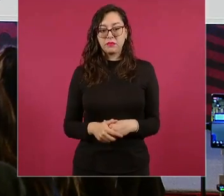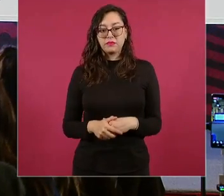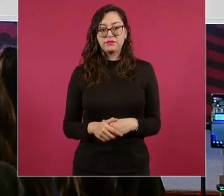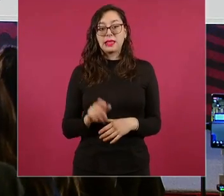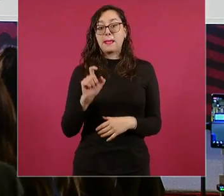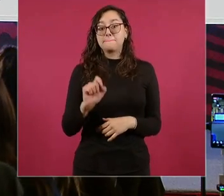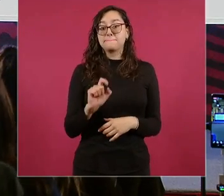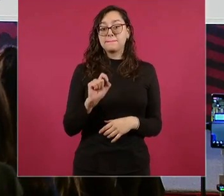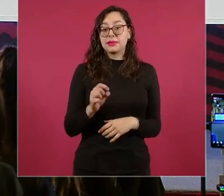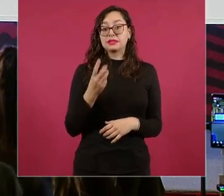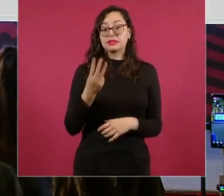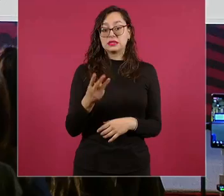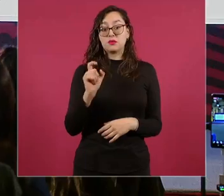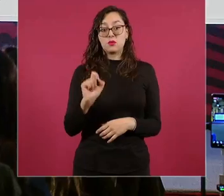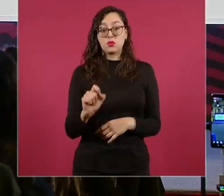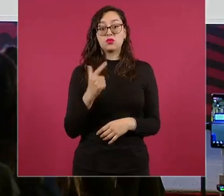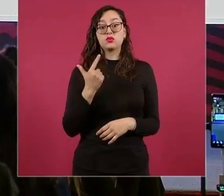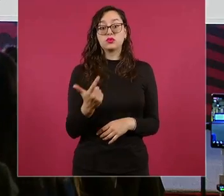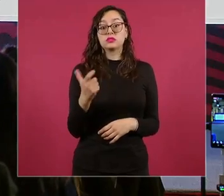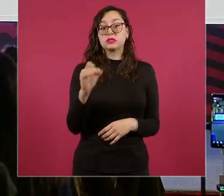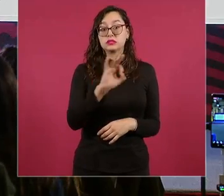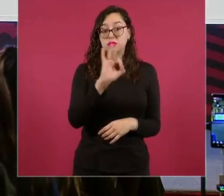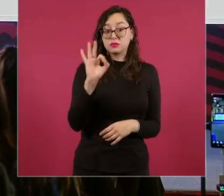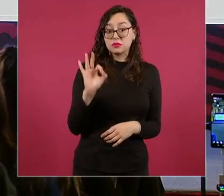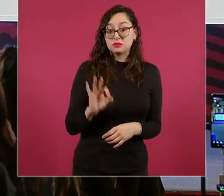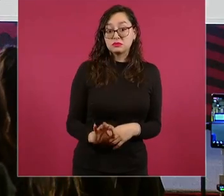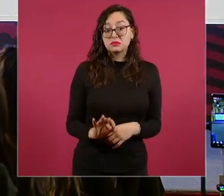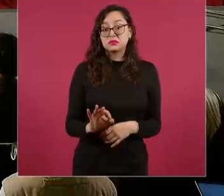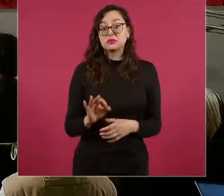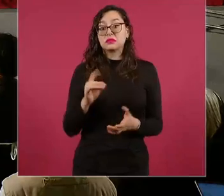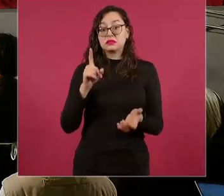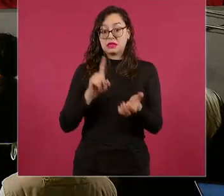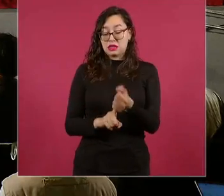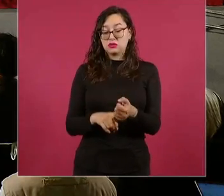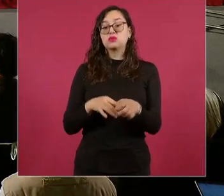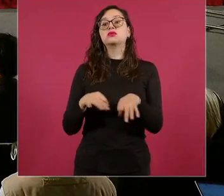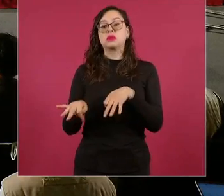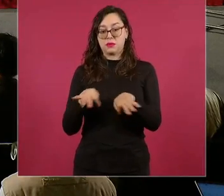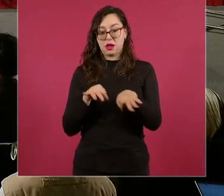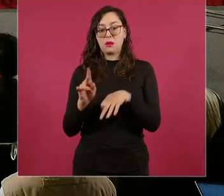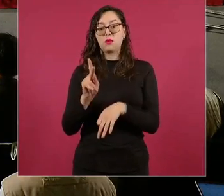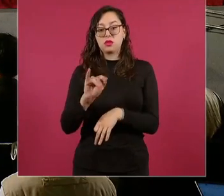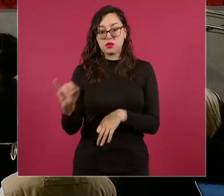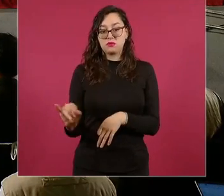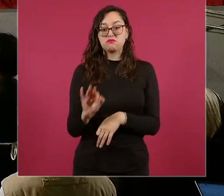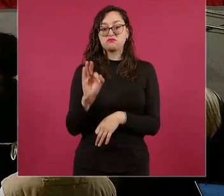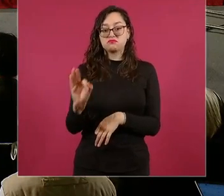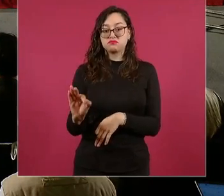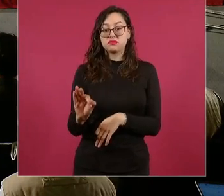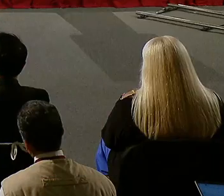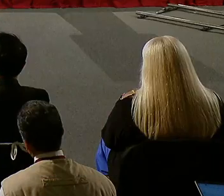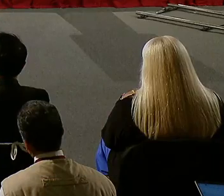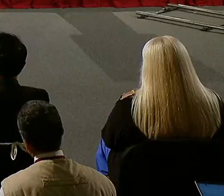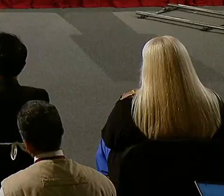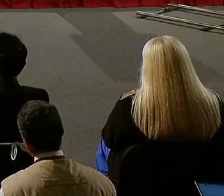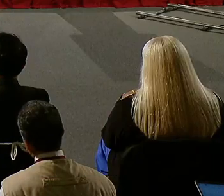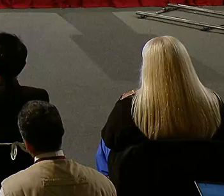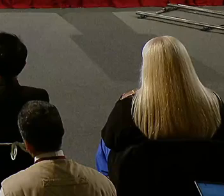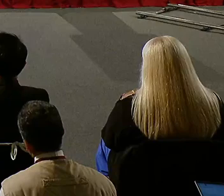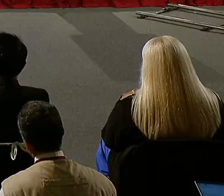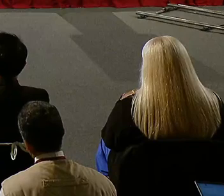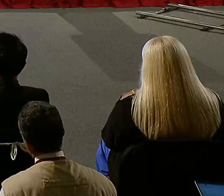23.7 por ciento del personal del poder judicial tiene más de cuatro